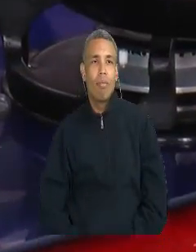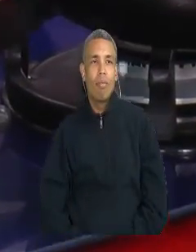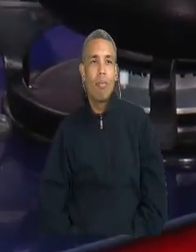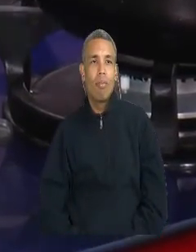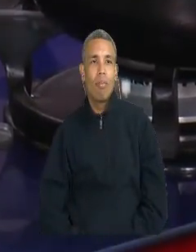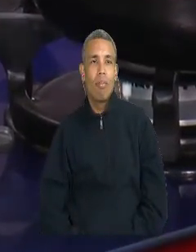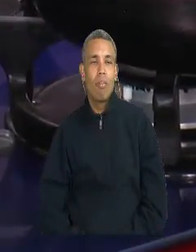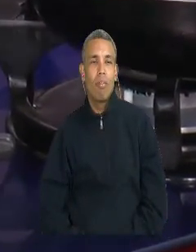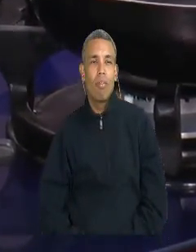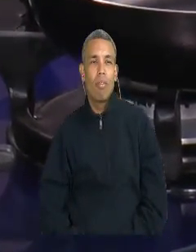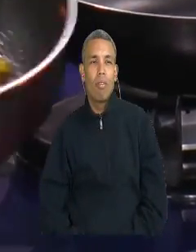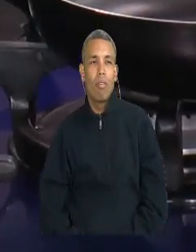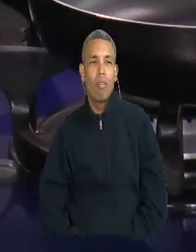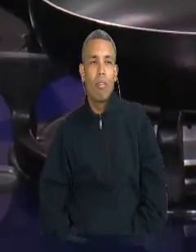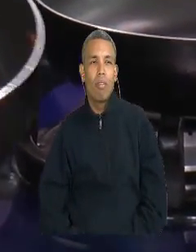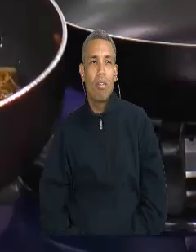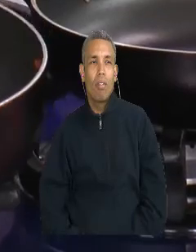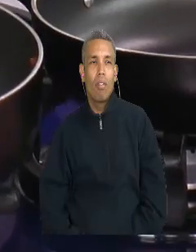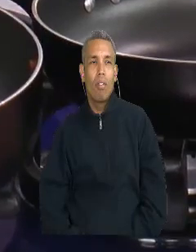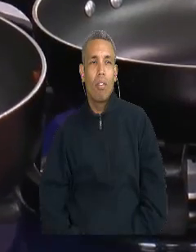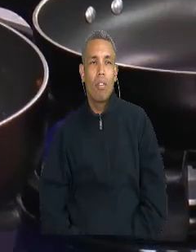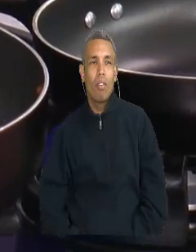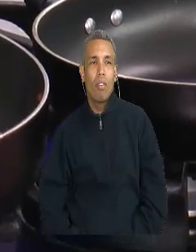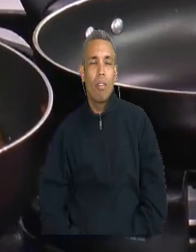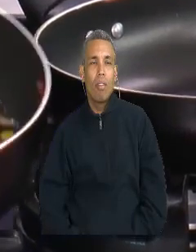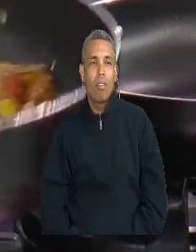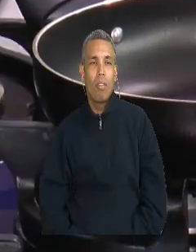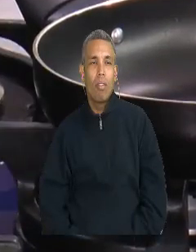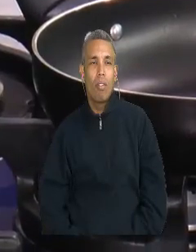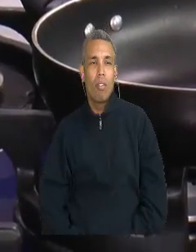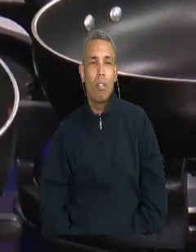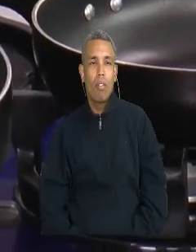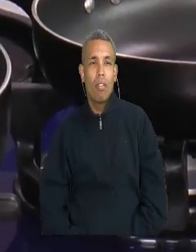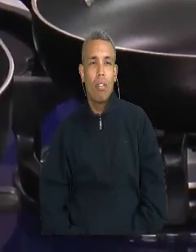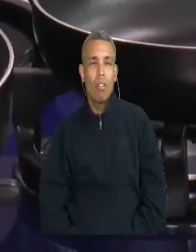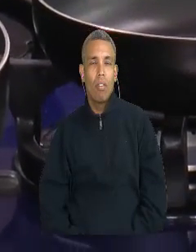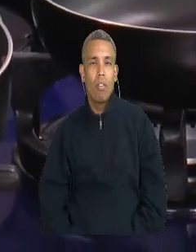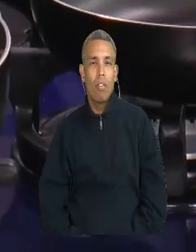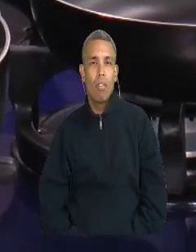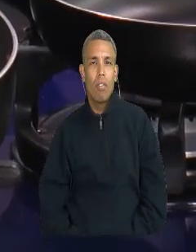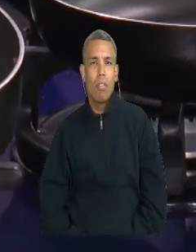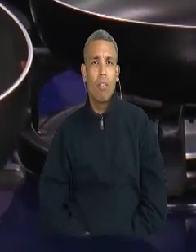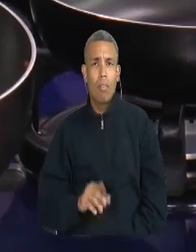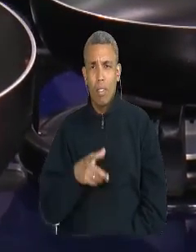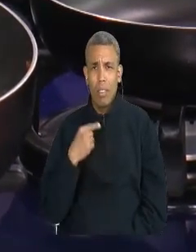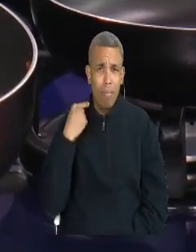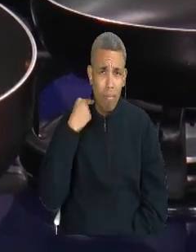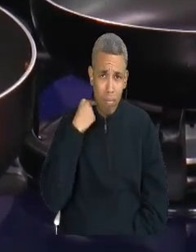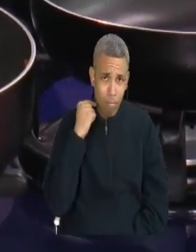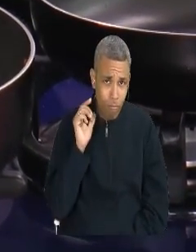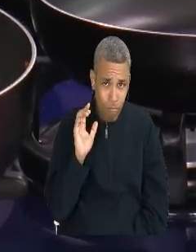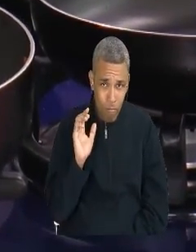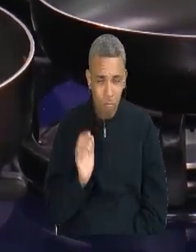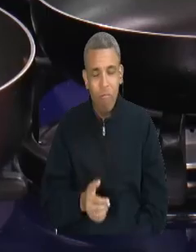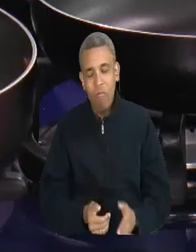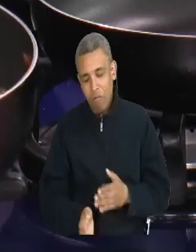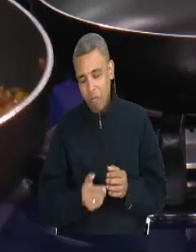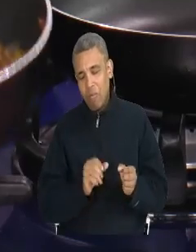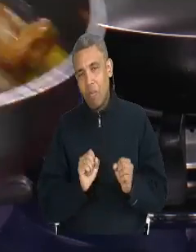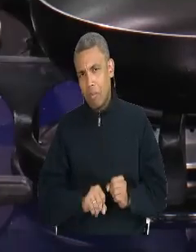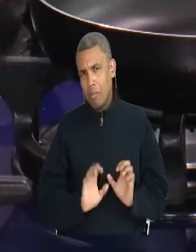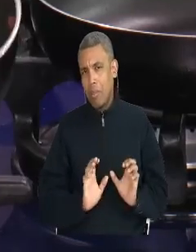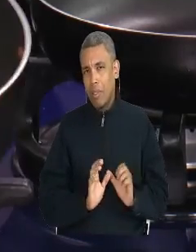Espero que estén acompañándonos, que sigan los paso a pasos, que si no alcanzaron a ver el programa, nos